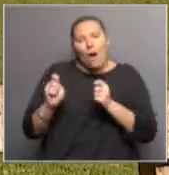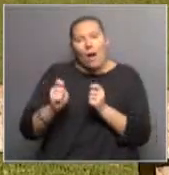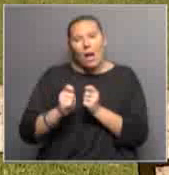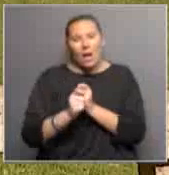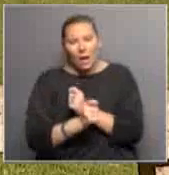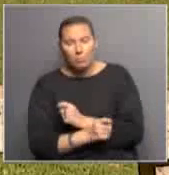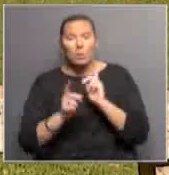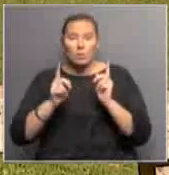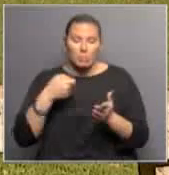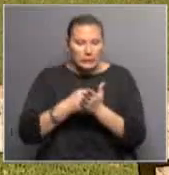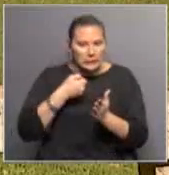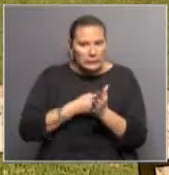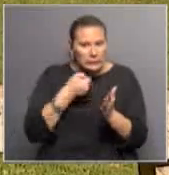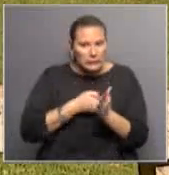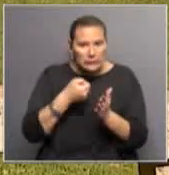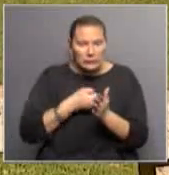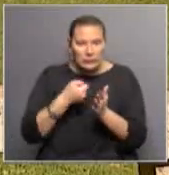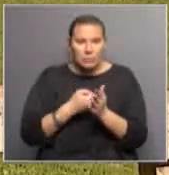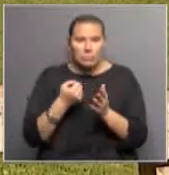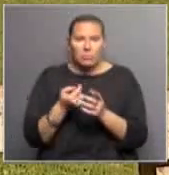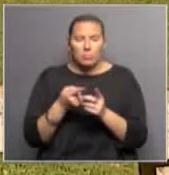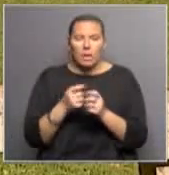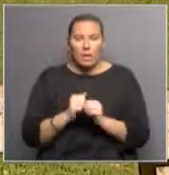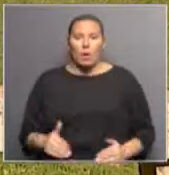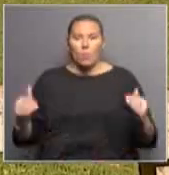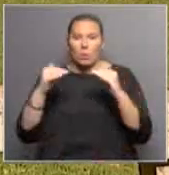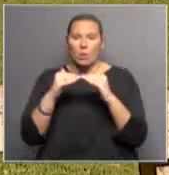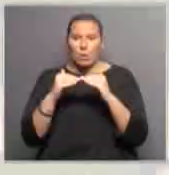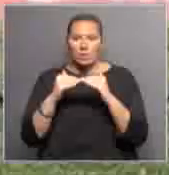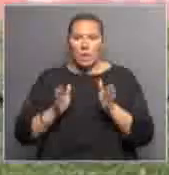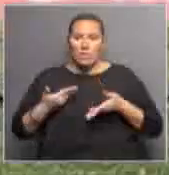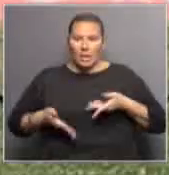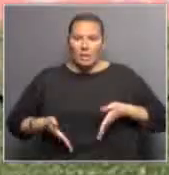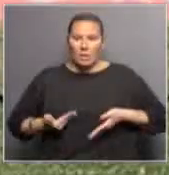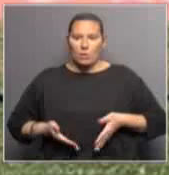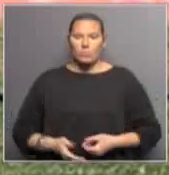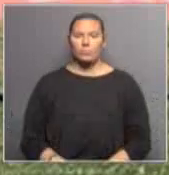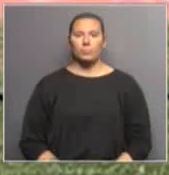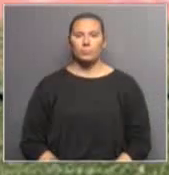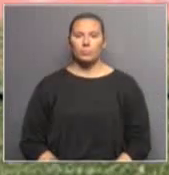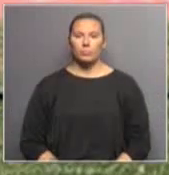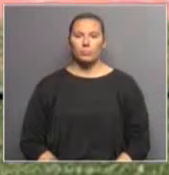y también se está luchando para que haya una equidad de género.